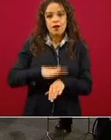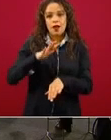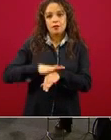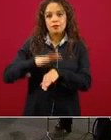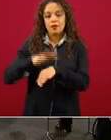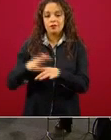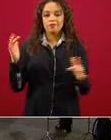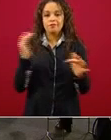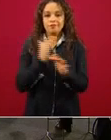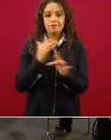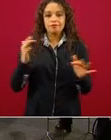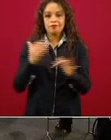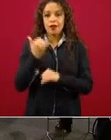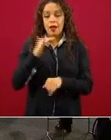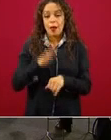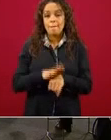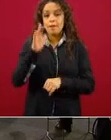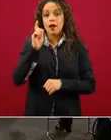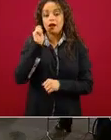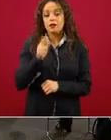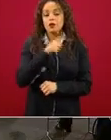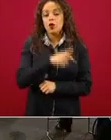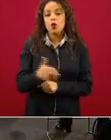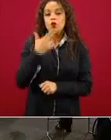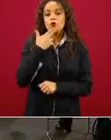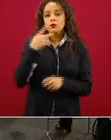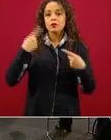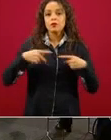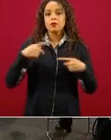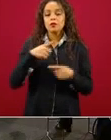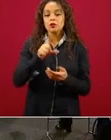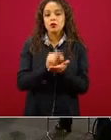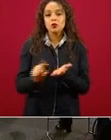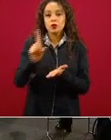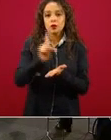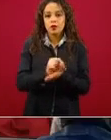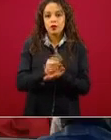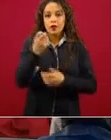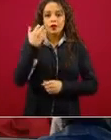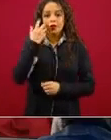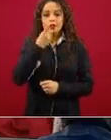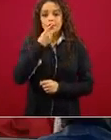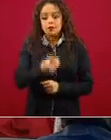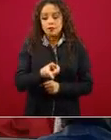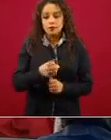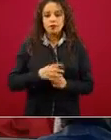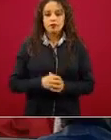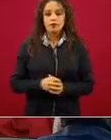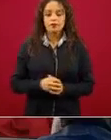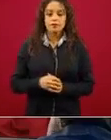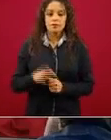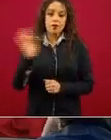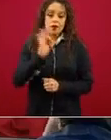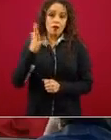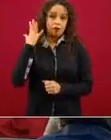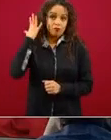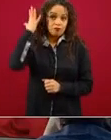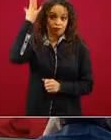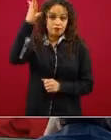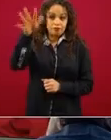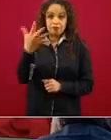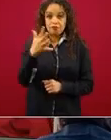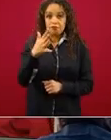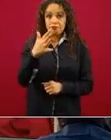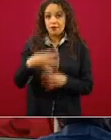sobre todo en usuarios de Twitter, lo que puede significar, como ya lo he mencionado, en un futuro, en un máximo de